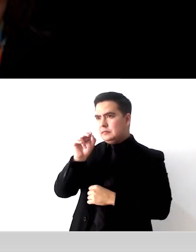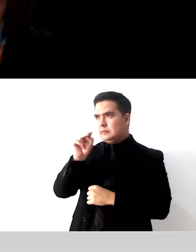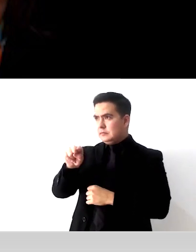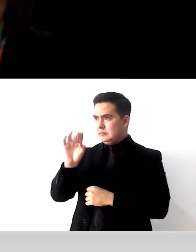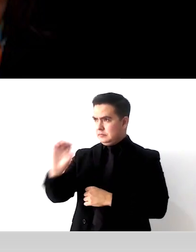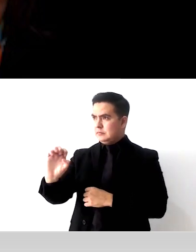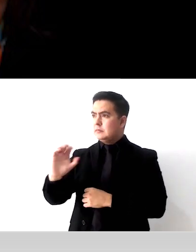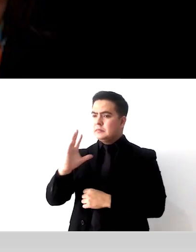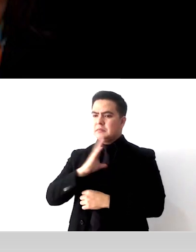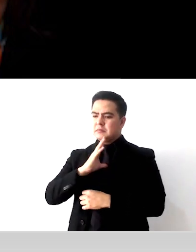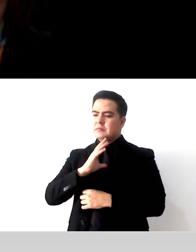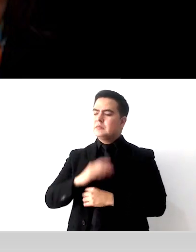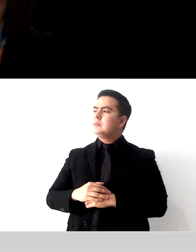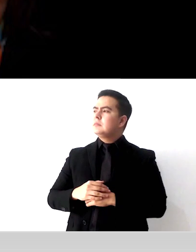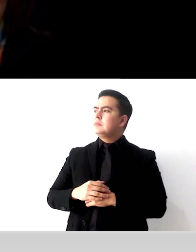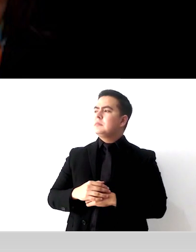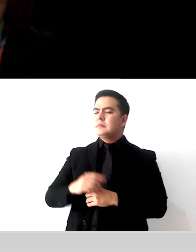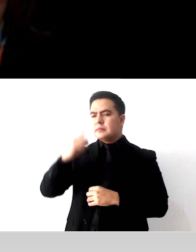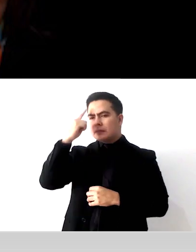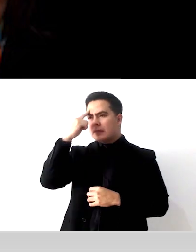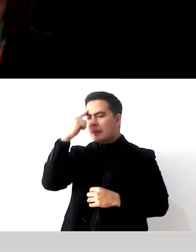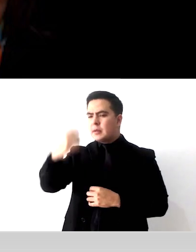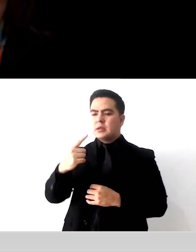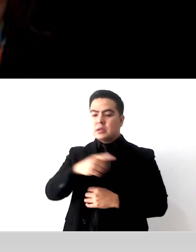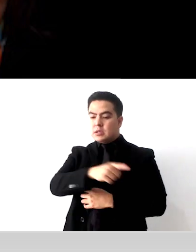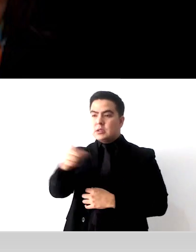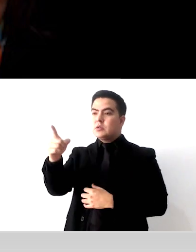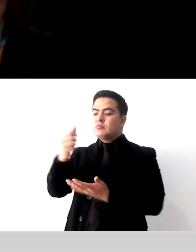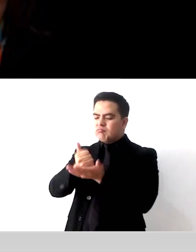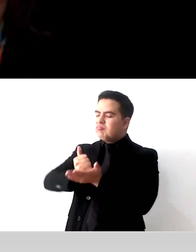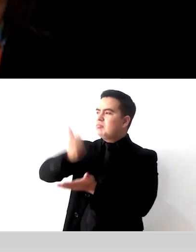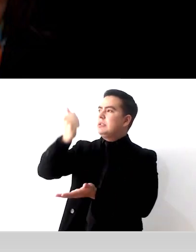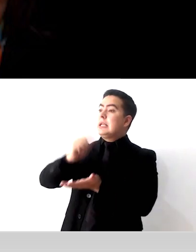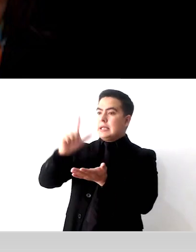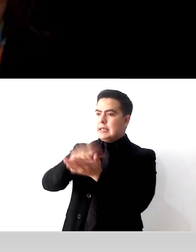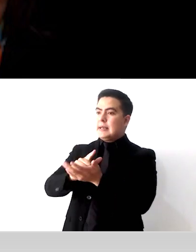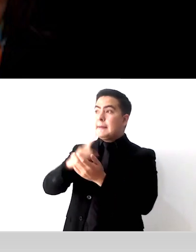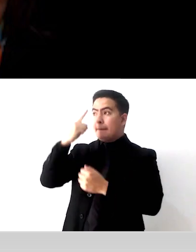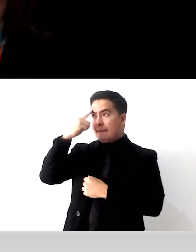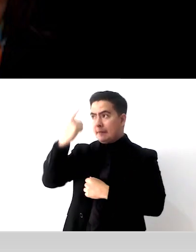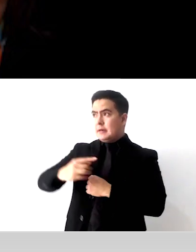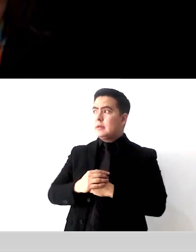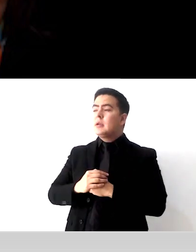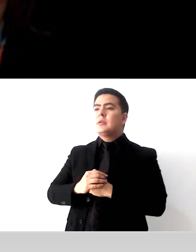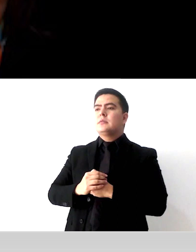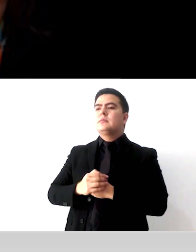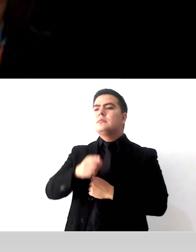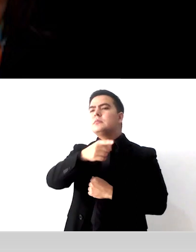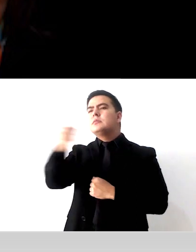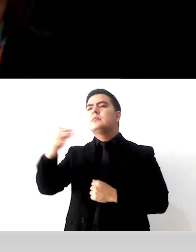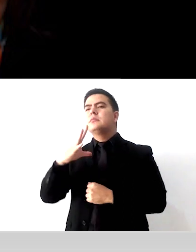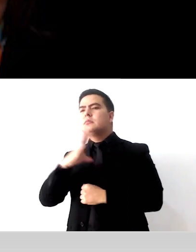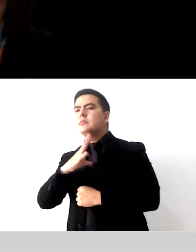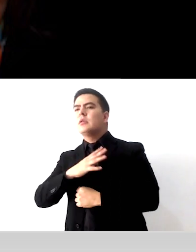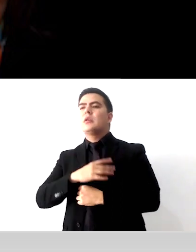varios institutos electorales locales aprobaron acciones afirmativas o medidas compensatorias